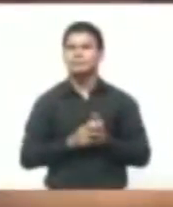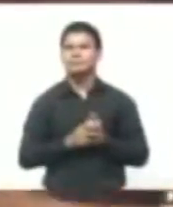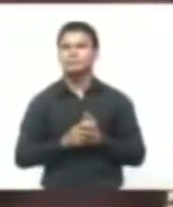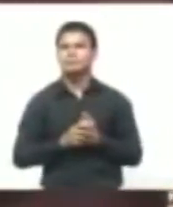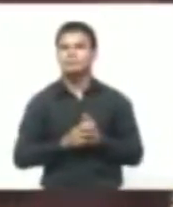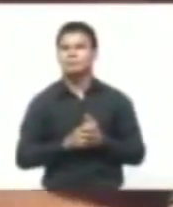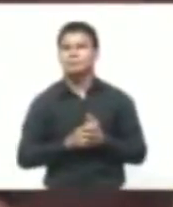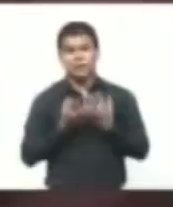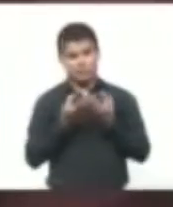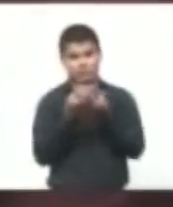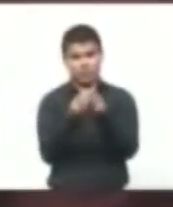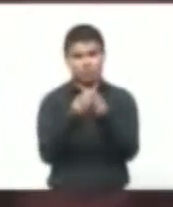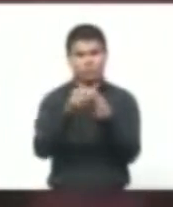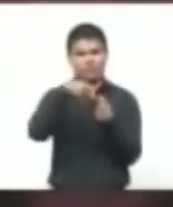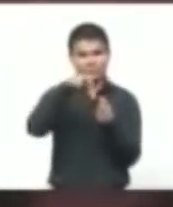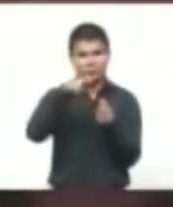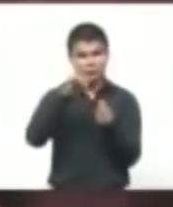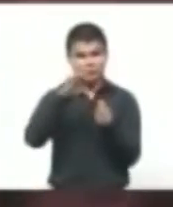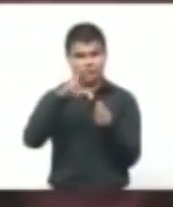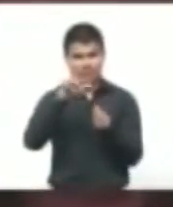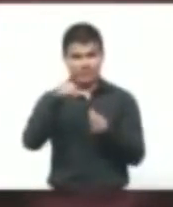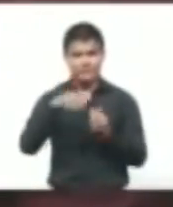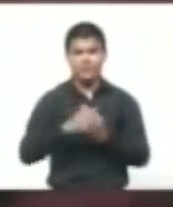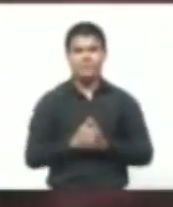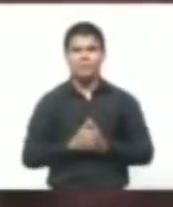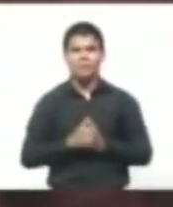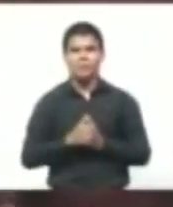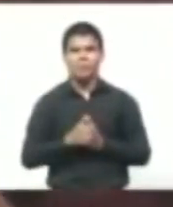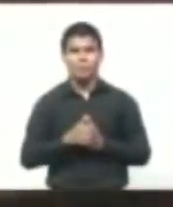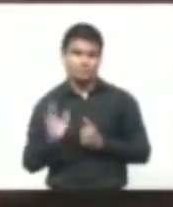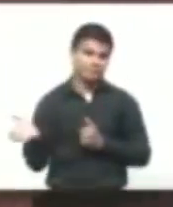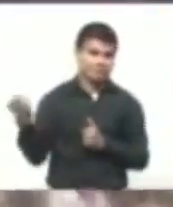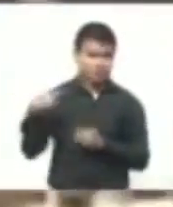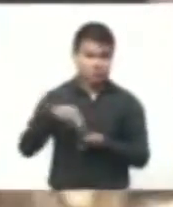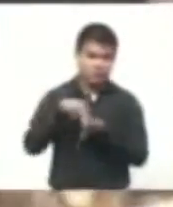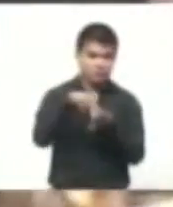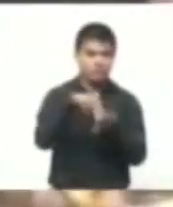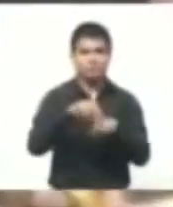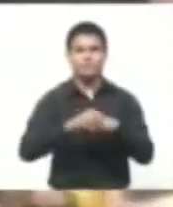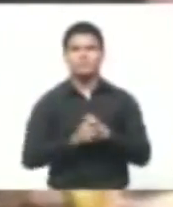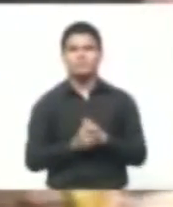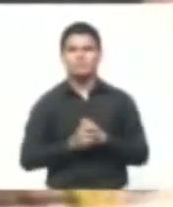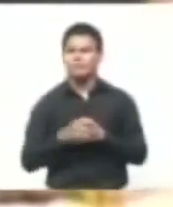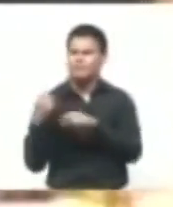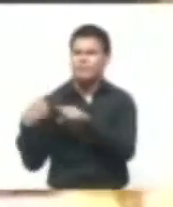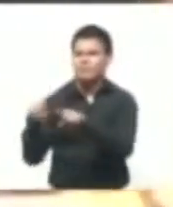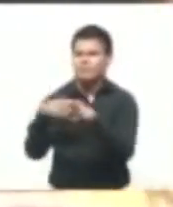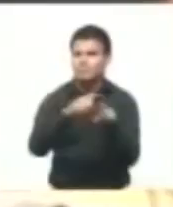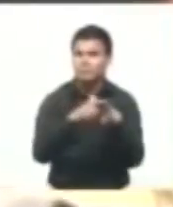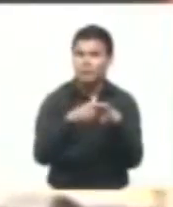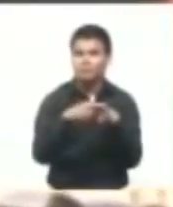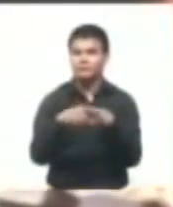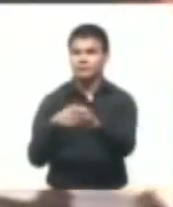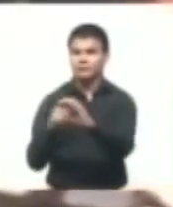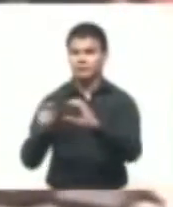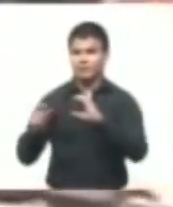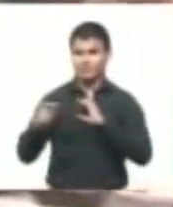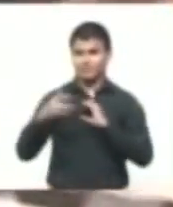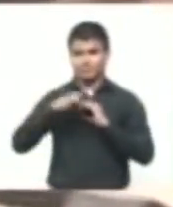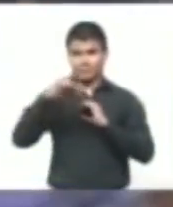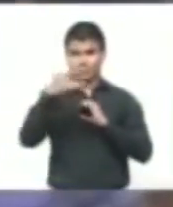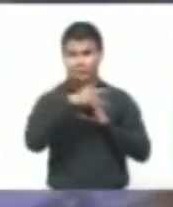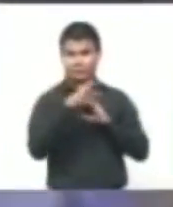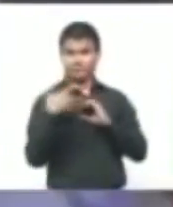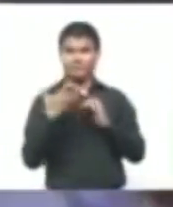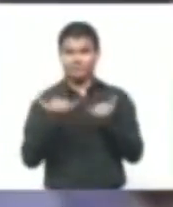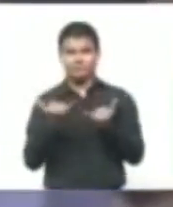que trajo la patineta. ¡Ay, que súbete, súbete! ¡Súbete en la patineta! Con varios congos de oro en su carrera musical, la nómina del